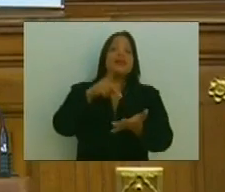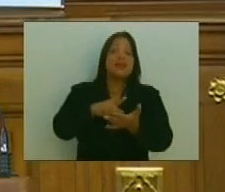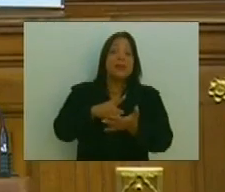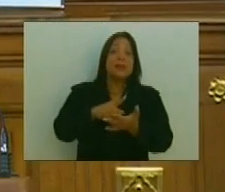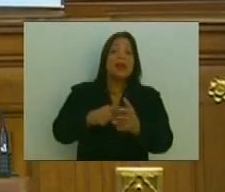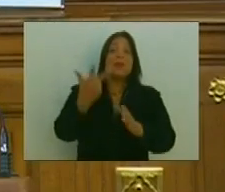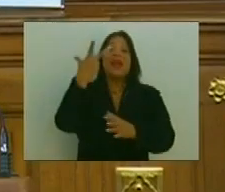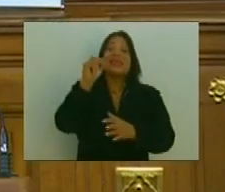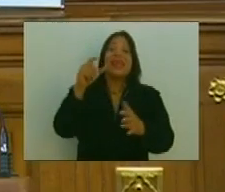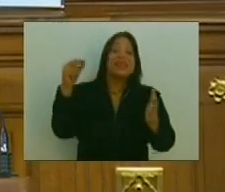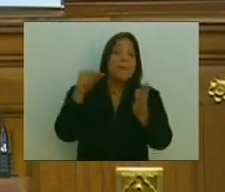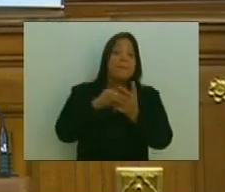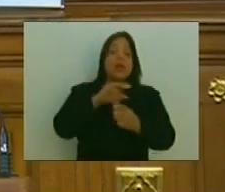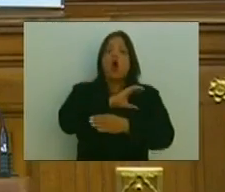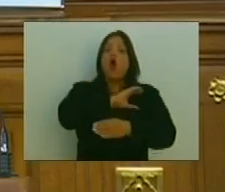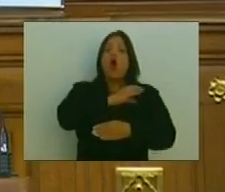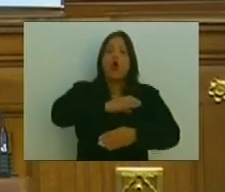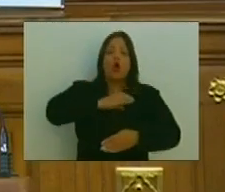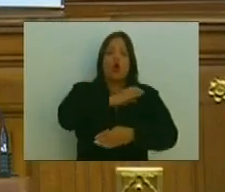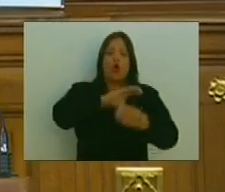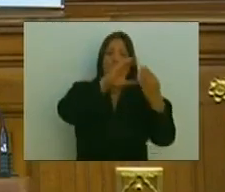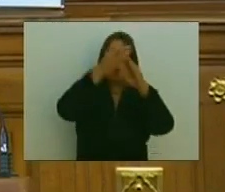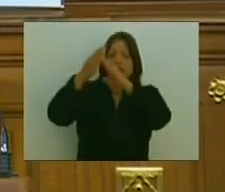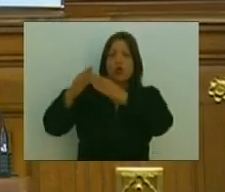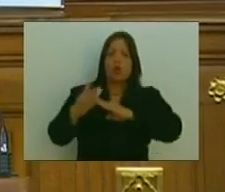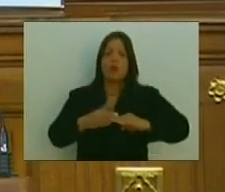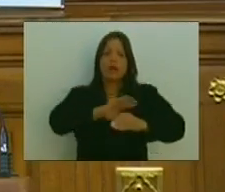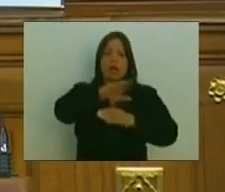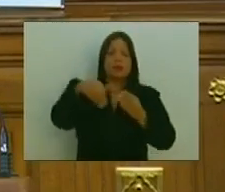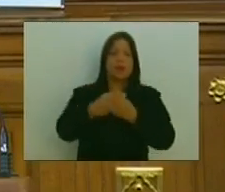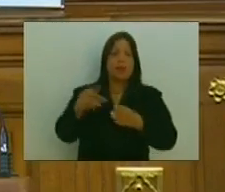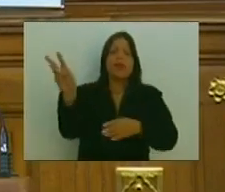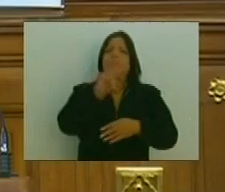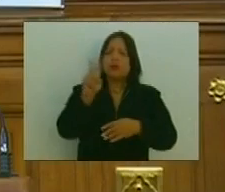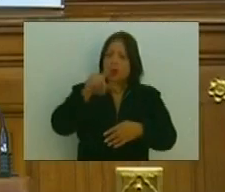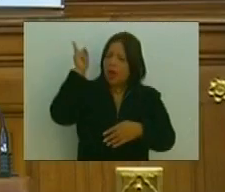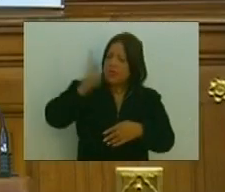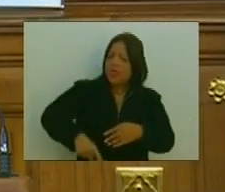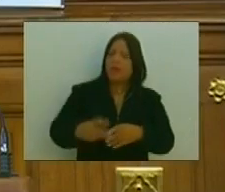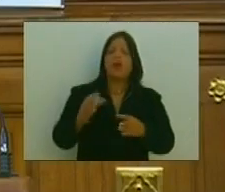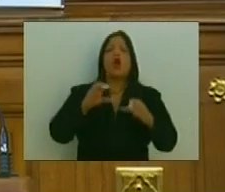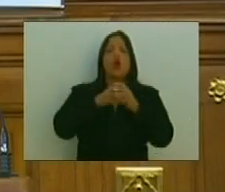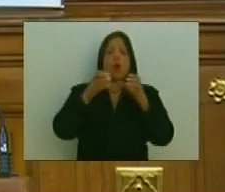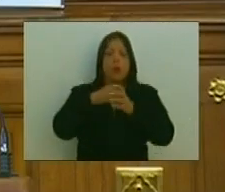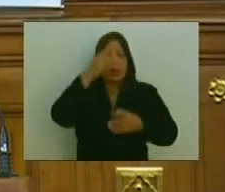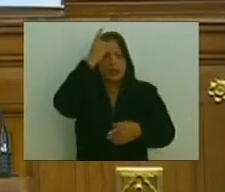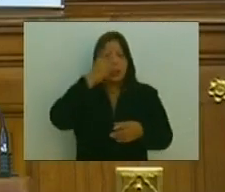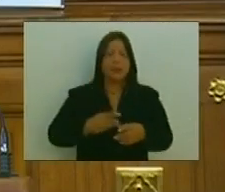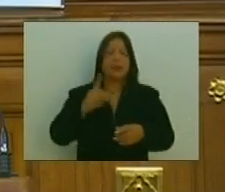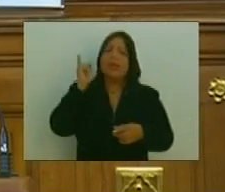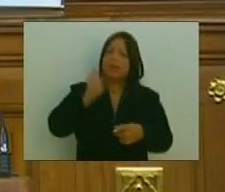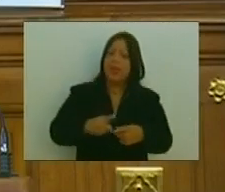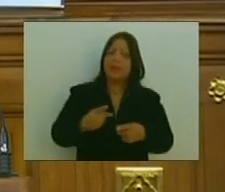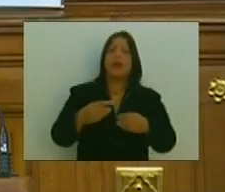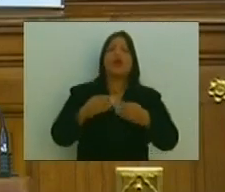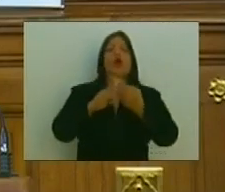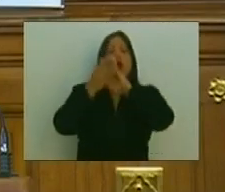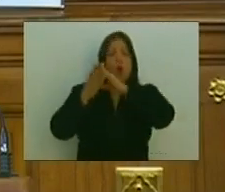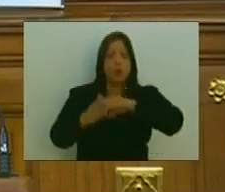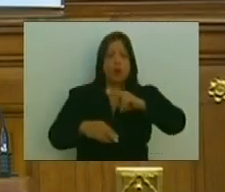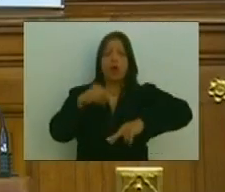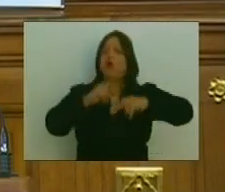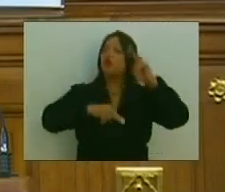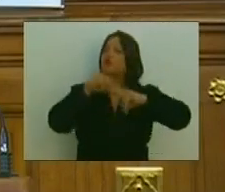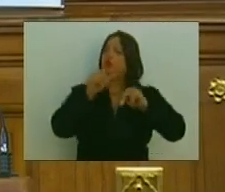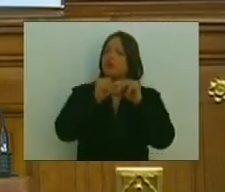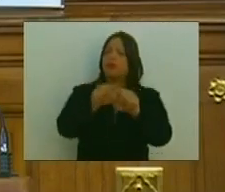más de 30.000 consejos comunales que están en la República Bolivariana de Venezuela, en los comités de personas con discapacidad, en las comunas de construcción. Debe